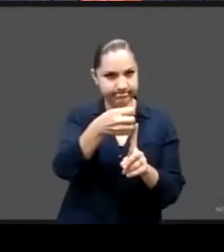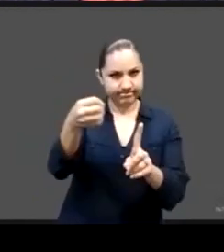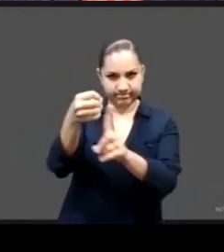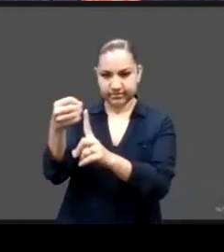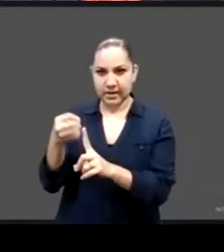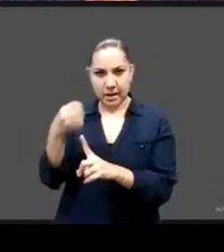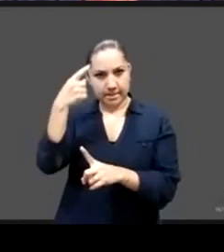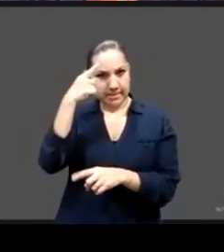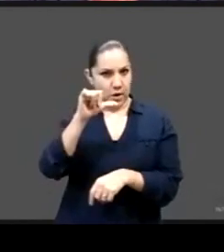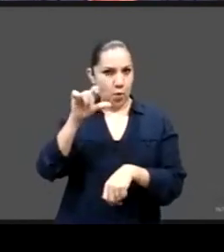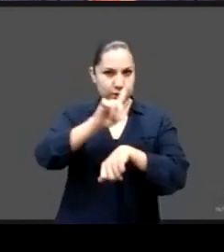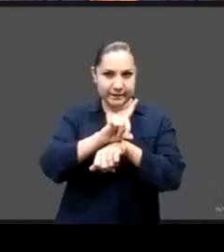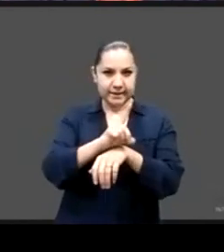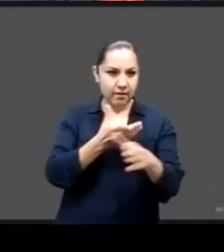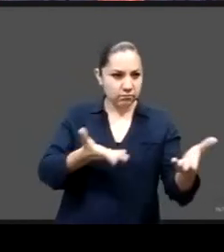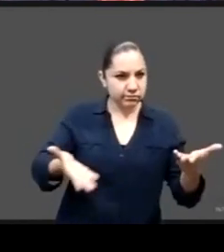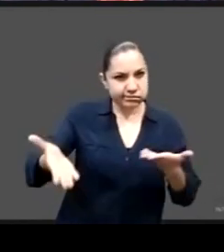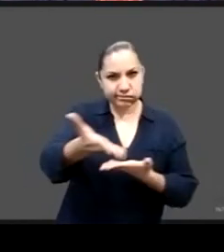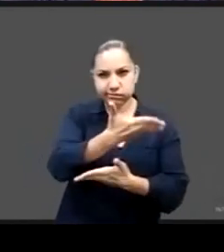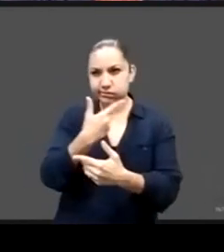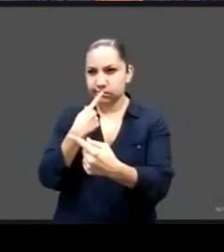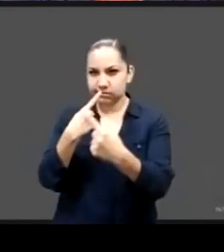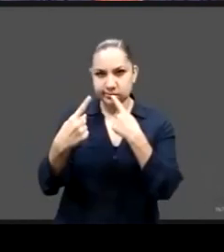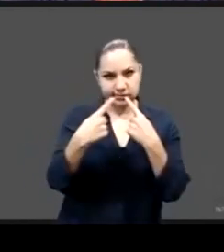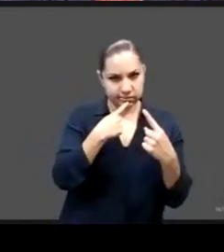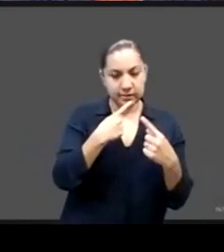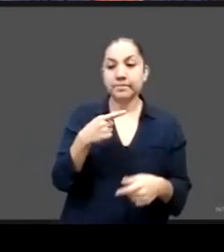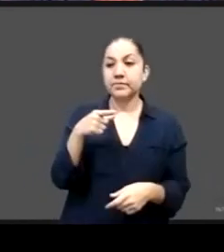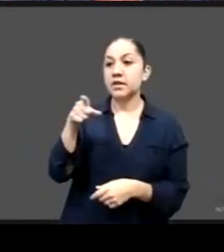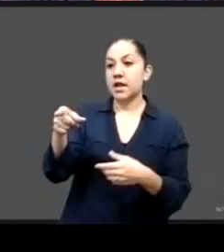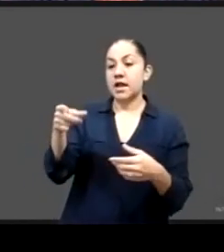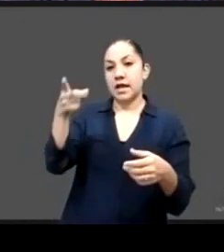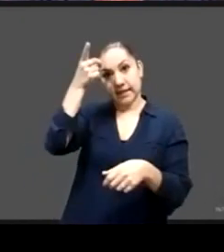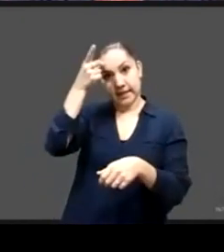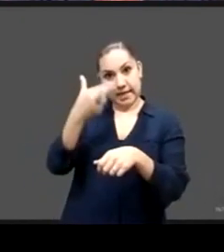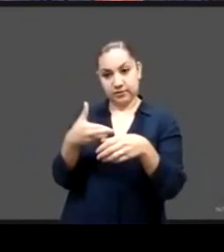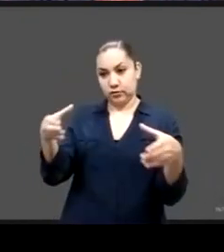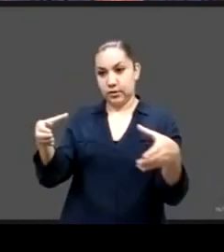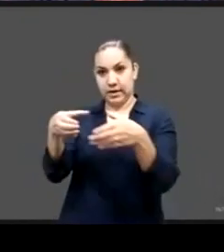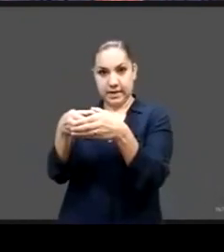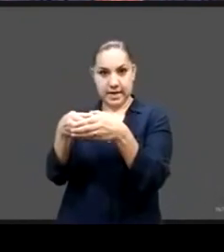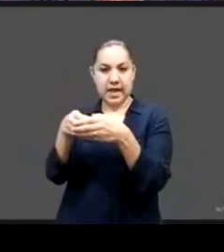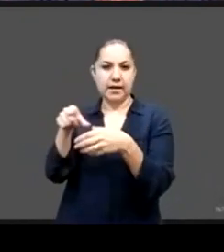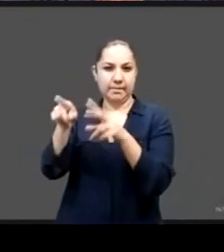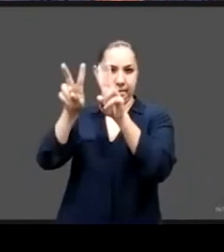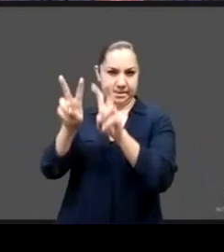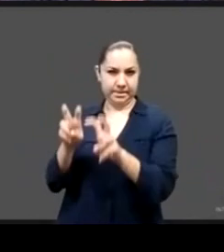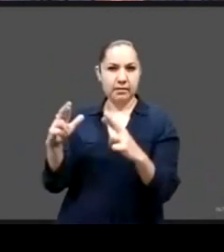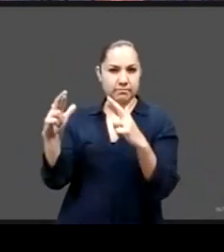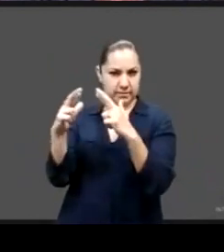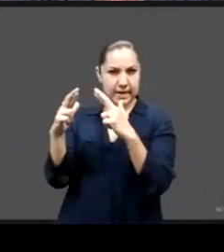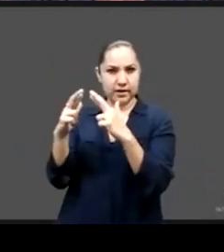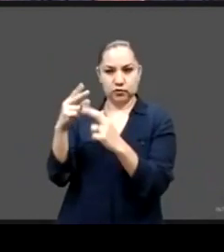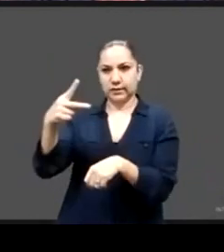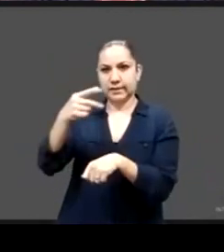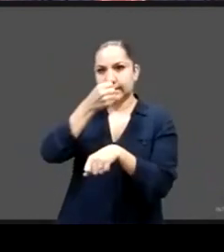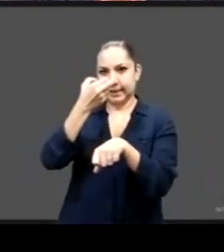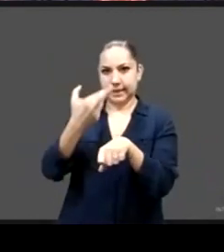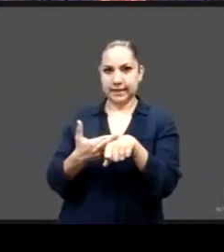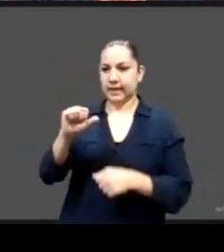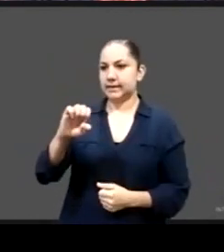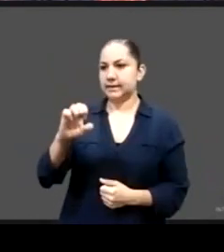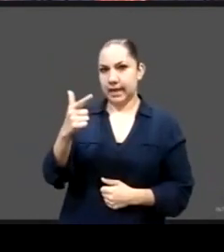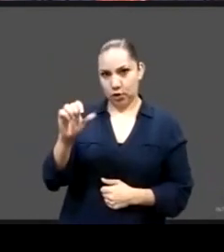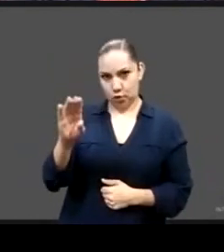En primer lugar, a la Dirección General de Asuntos Religiosos de la Secretaría de Gobernación. A